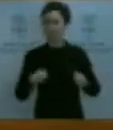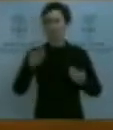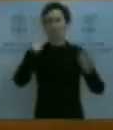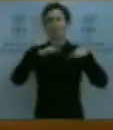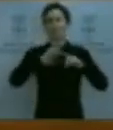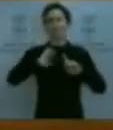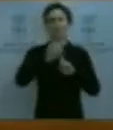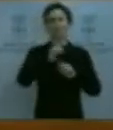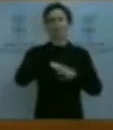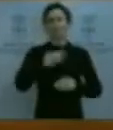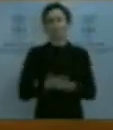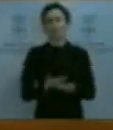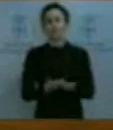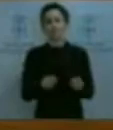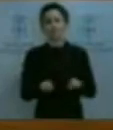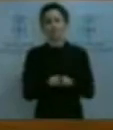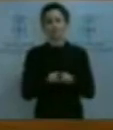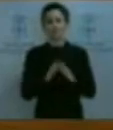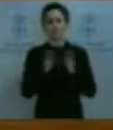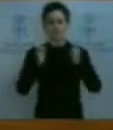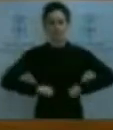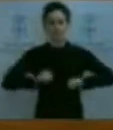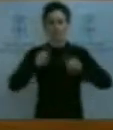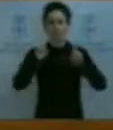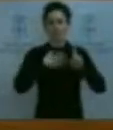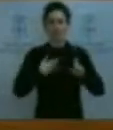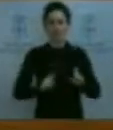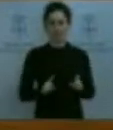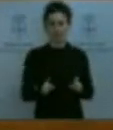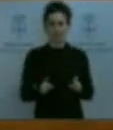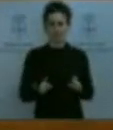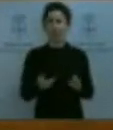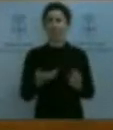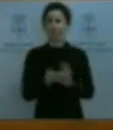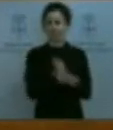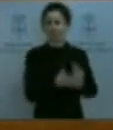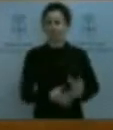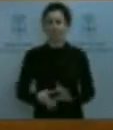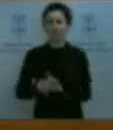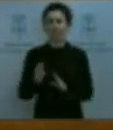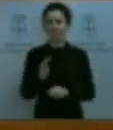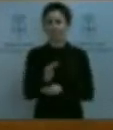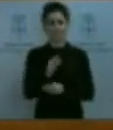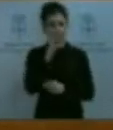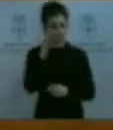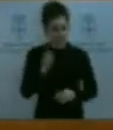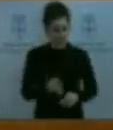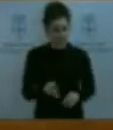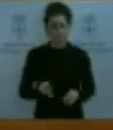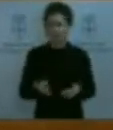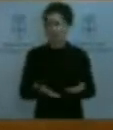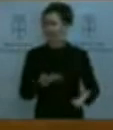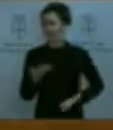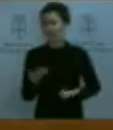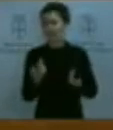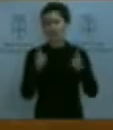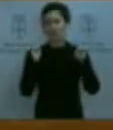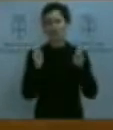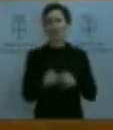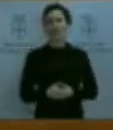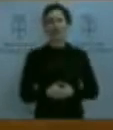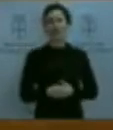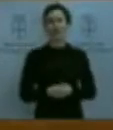educativo, vinculándola a la financiación cuando no tenía ni tan siquiera un pase. Pero bueno, a lo